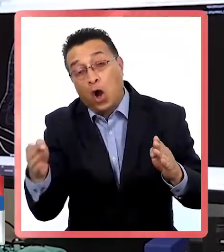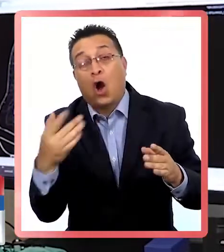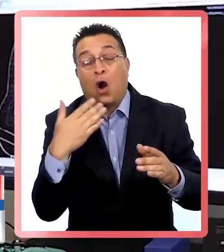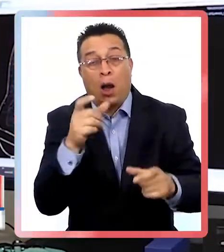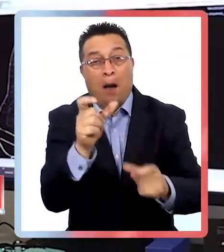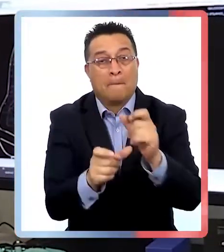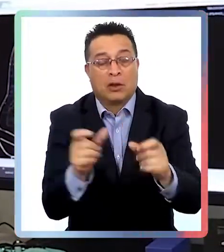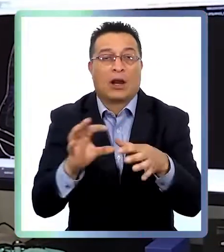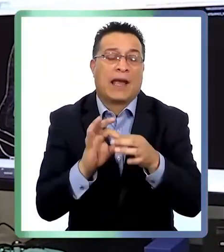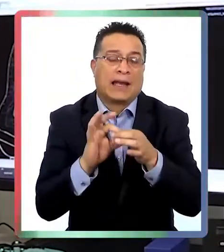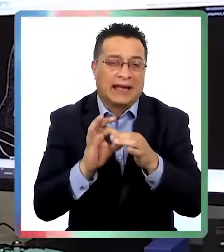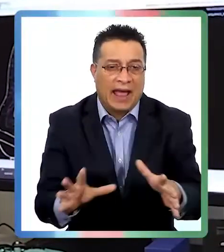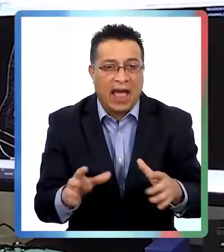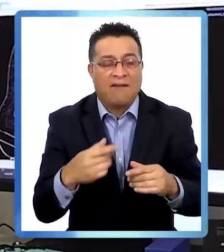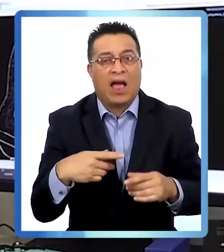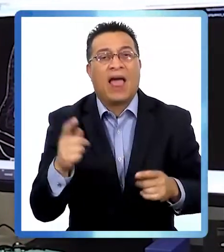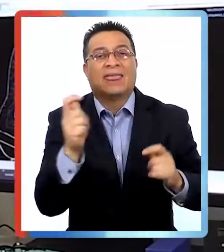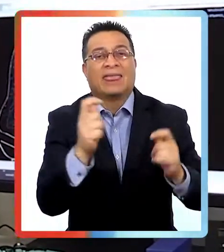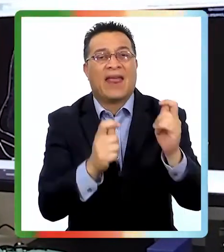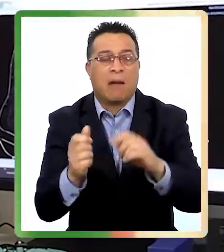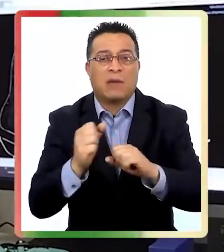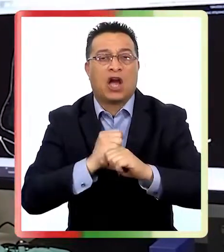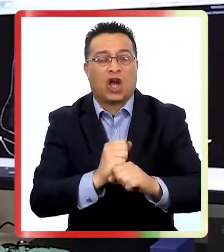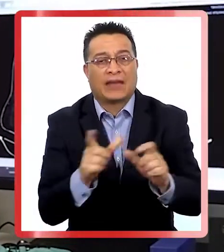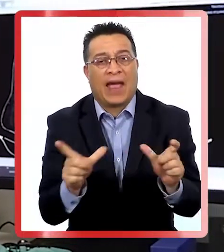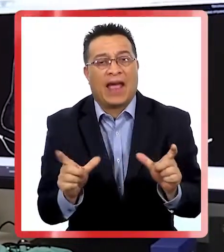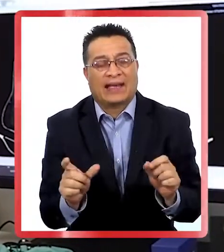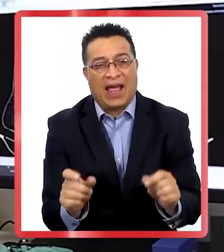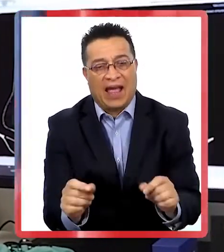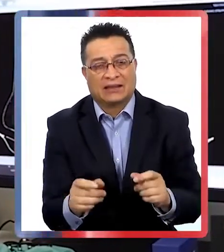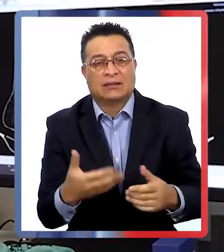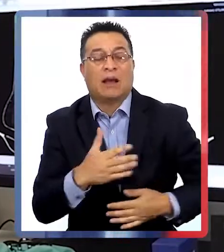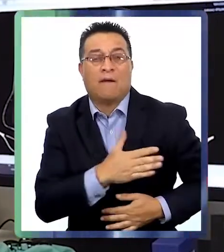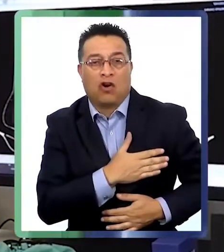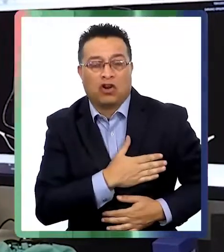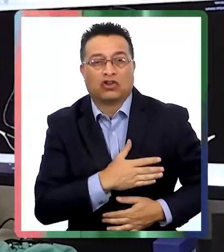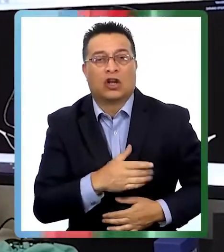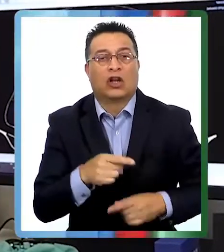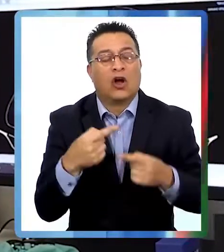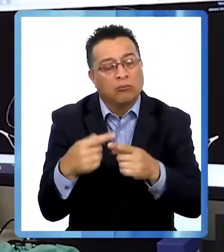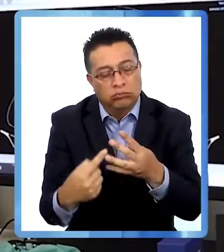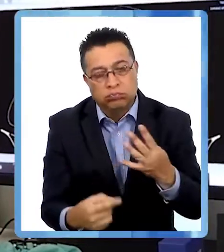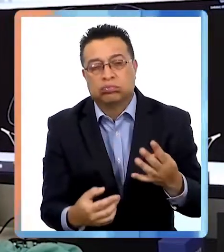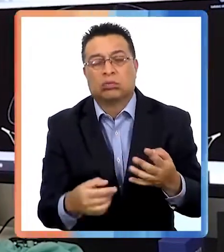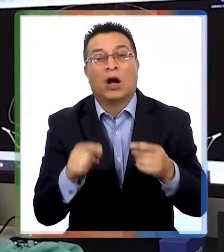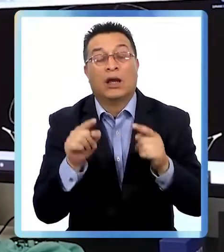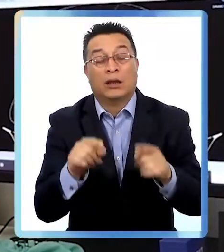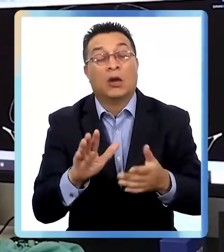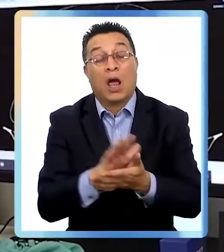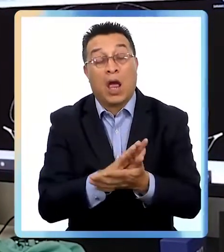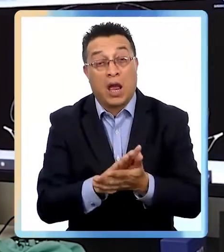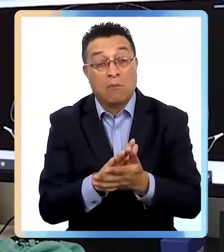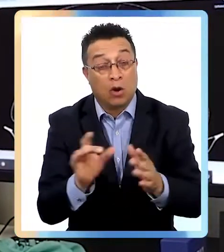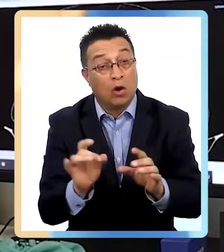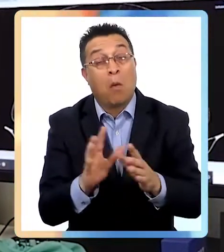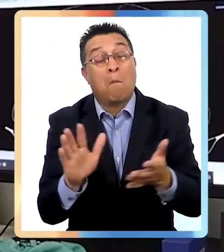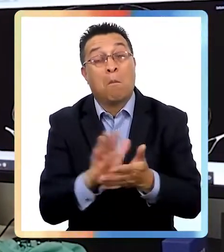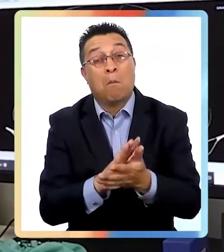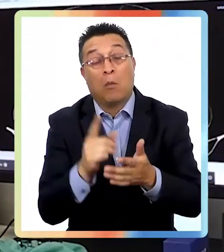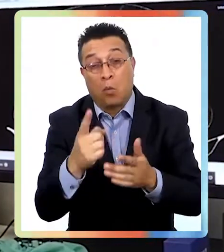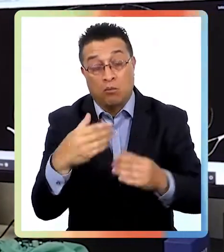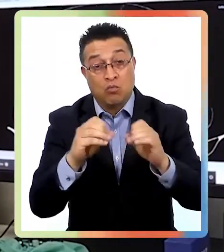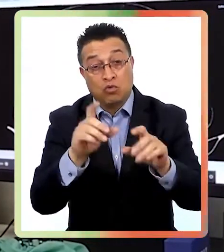pacientes que están graves terapias contra el cáncer terapias vasculares y no vasculares y un ejemplo práctico es que